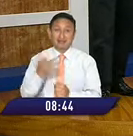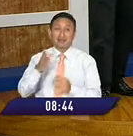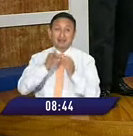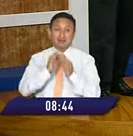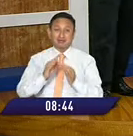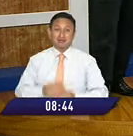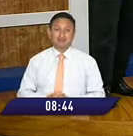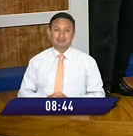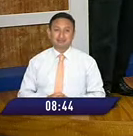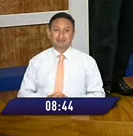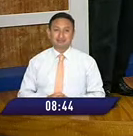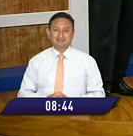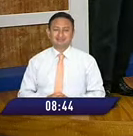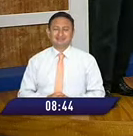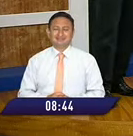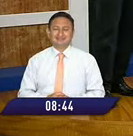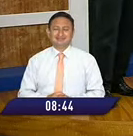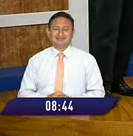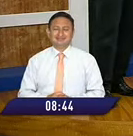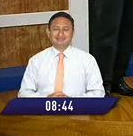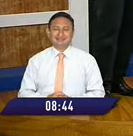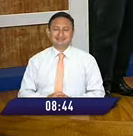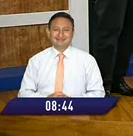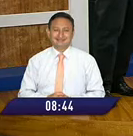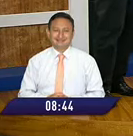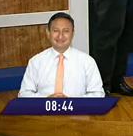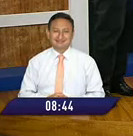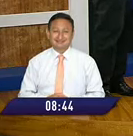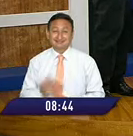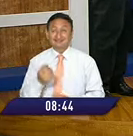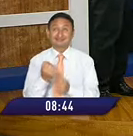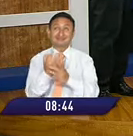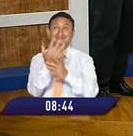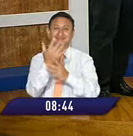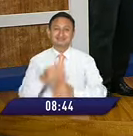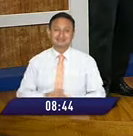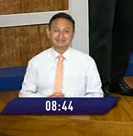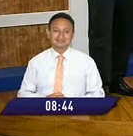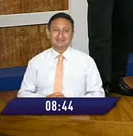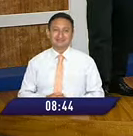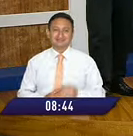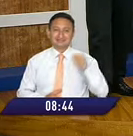revisado. Eso es. Ahí, vamos bien, vamos a ver.